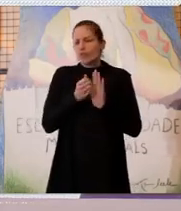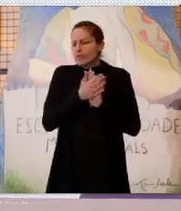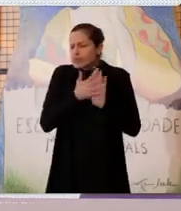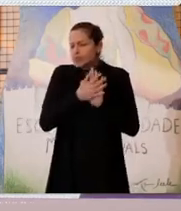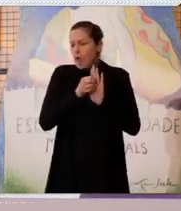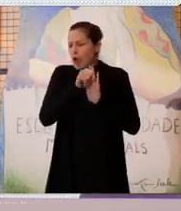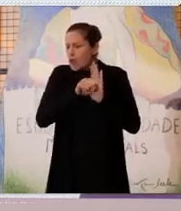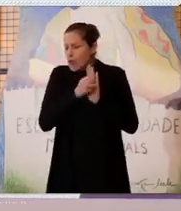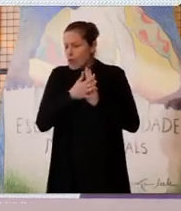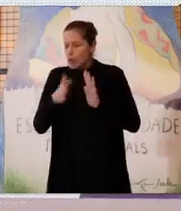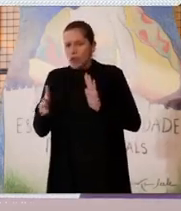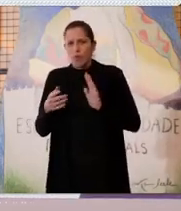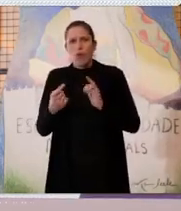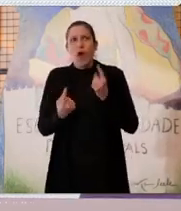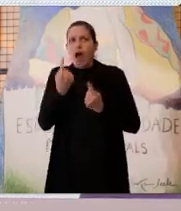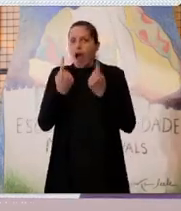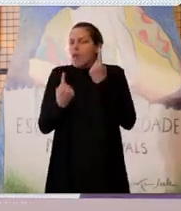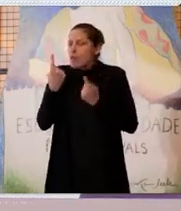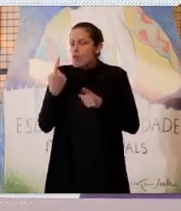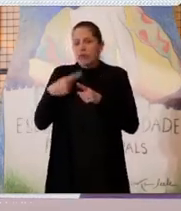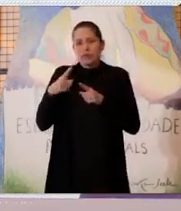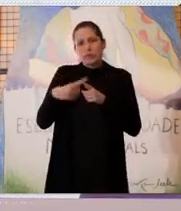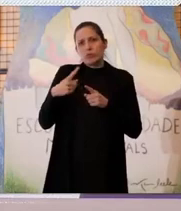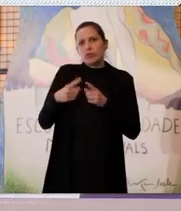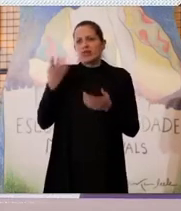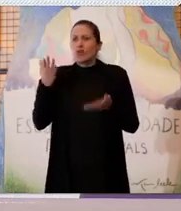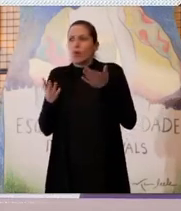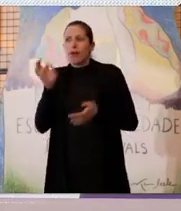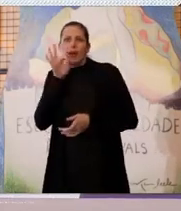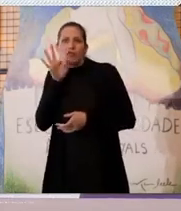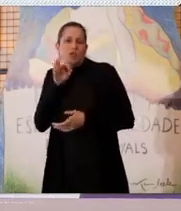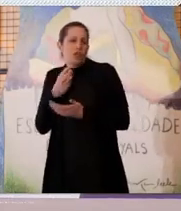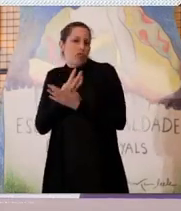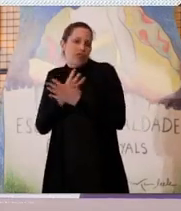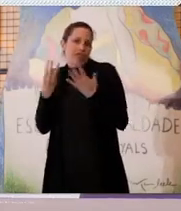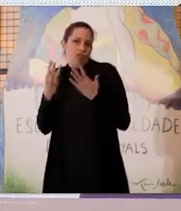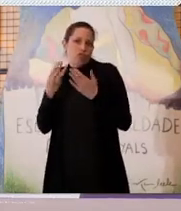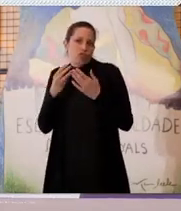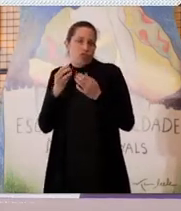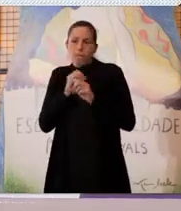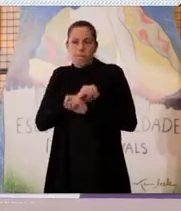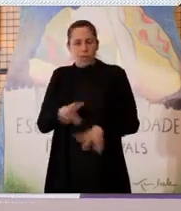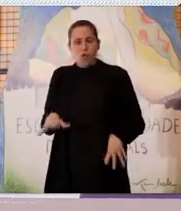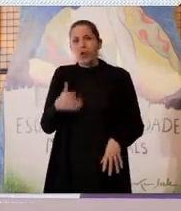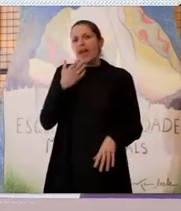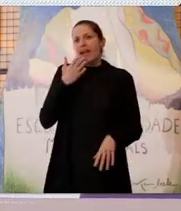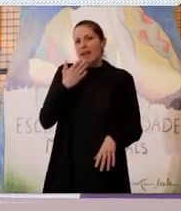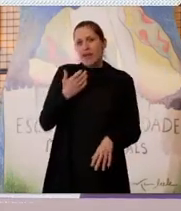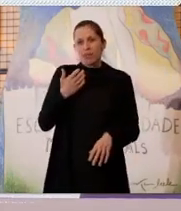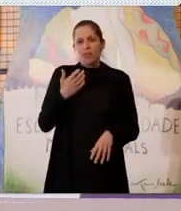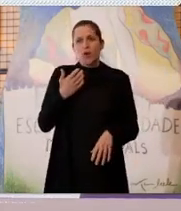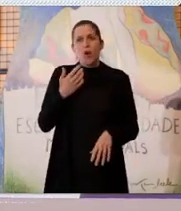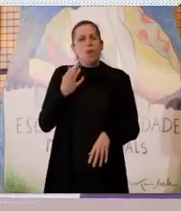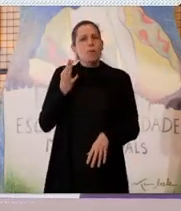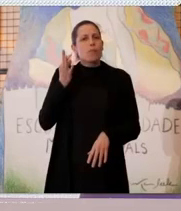estamos peor que en el siglo 19 18 en algunas cuestiones creo que los grados de cosificación que vivimos las mujeres en el